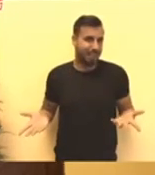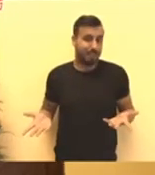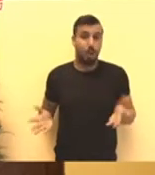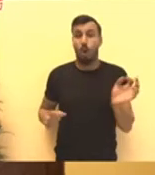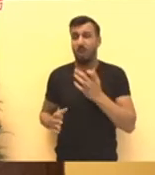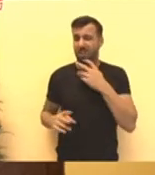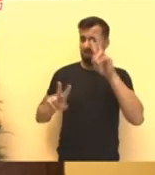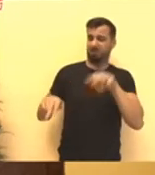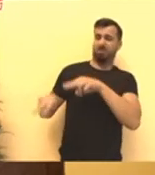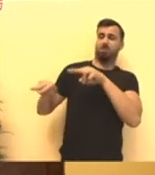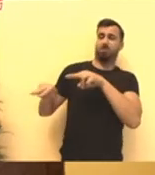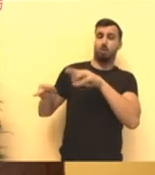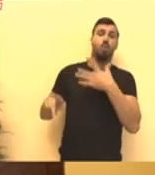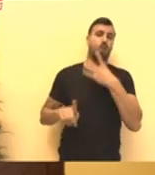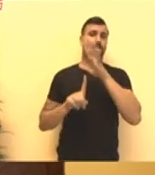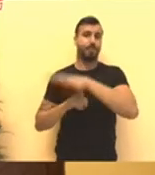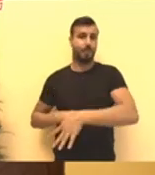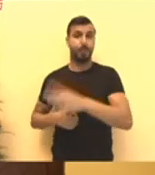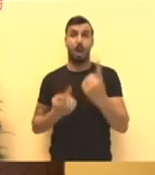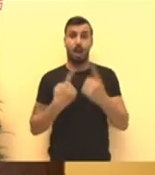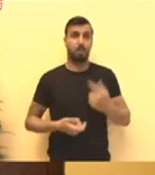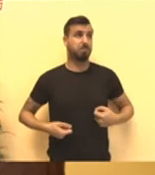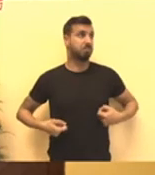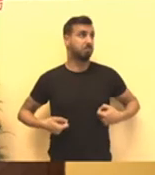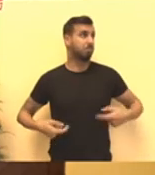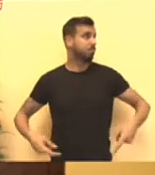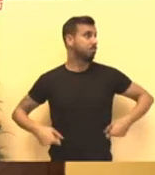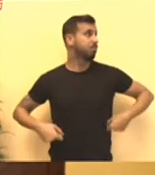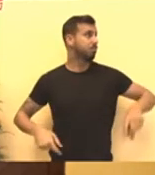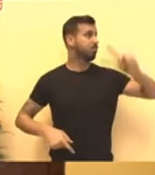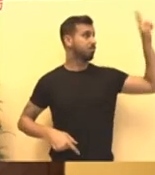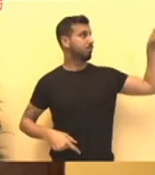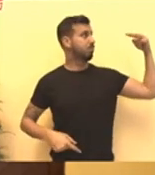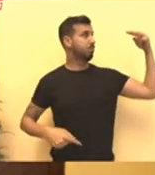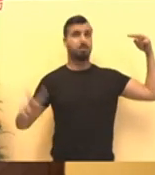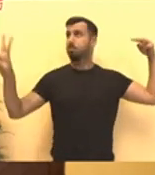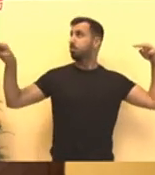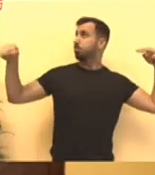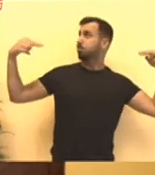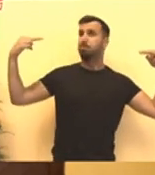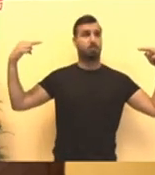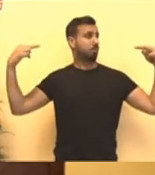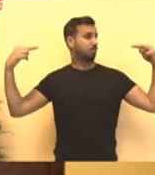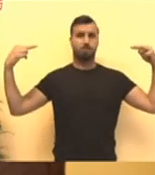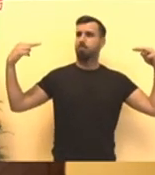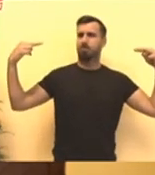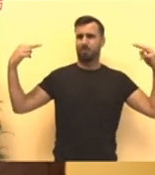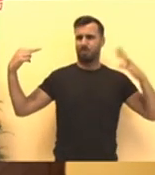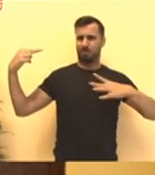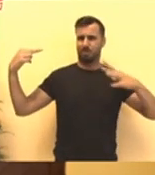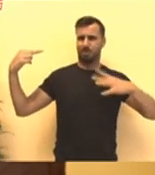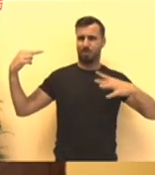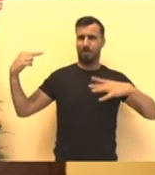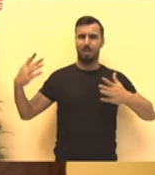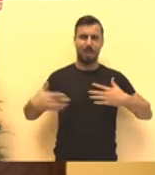Por ejemplo, a mí me miran de determinada manera porque uso una silla de ruedas, pero la silla de ruedas simplemente son mis piernas, están